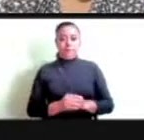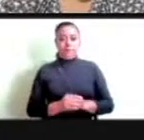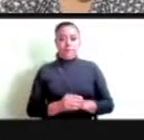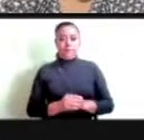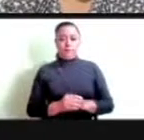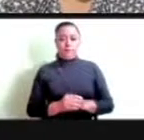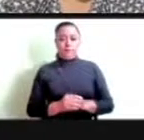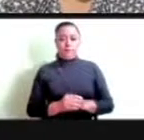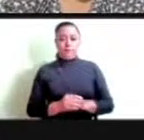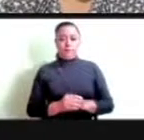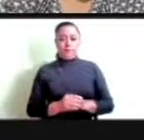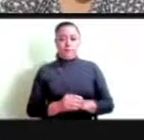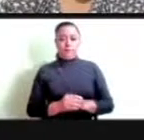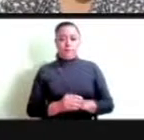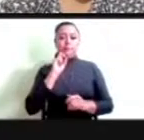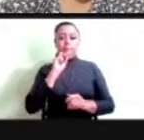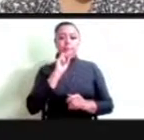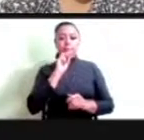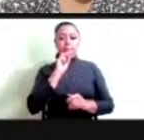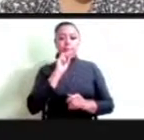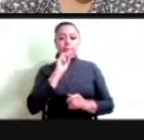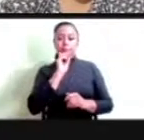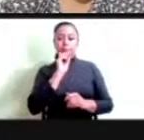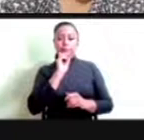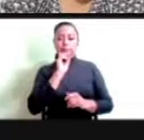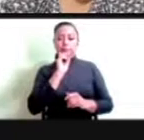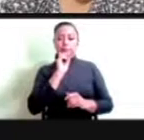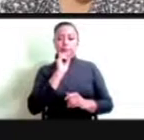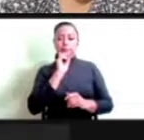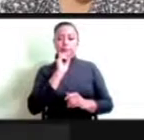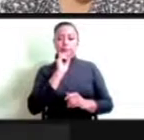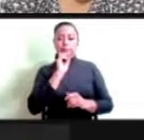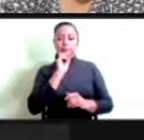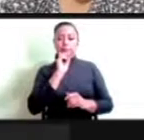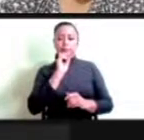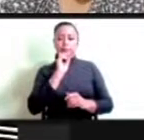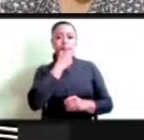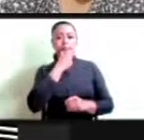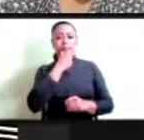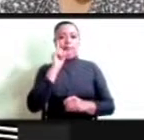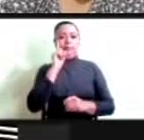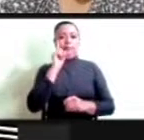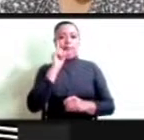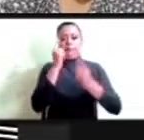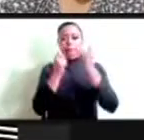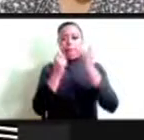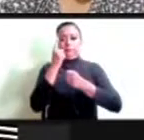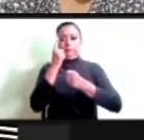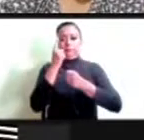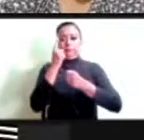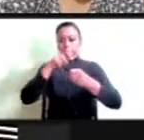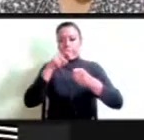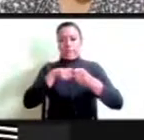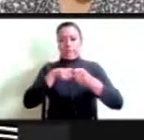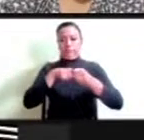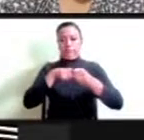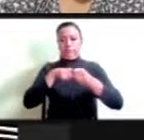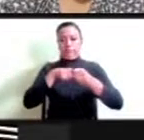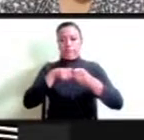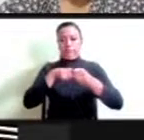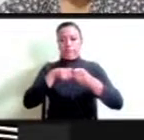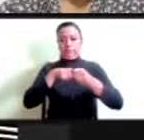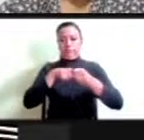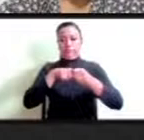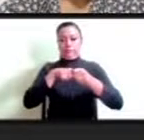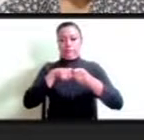presidenta, diputadas y diputados, quienes deseen hacer su incorporación, es el momento, por favor.